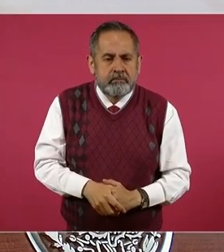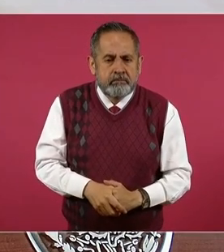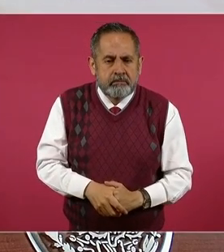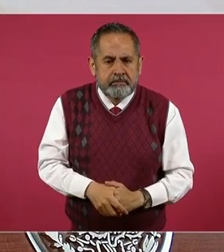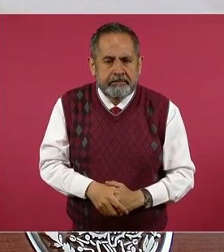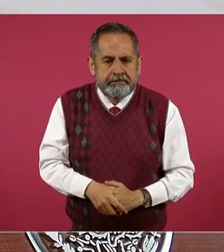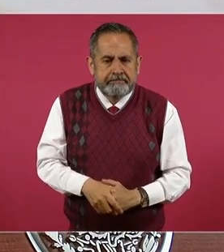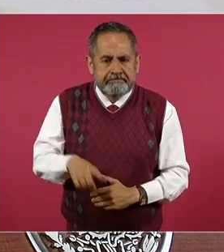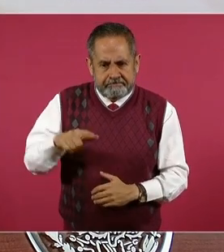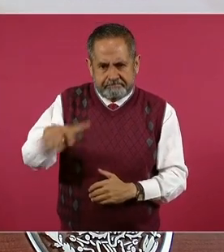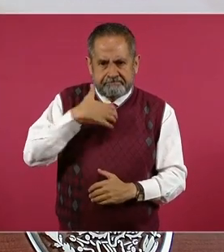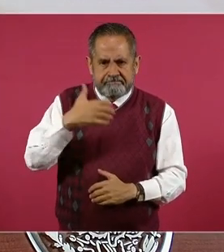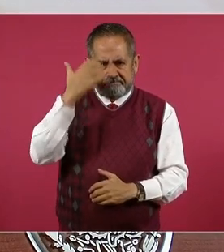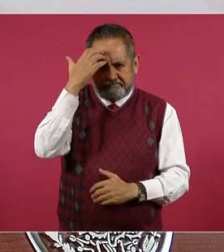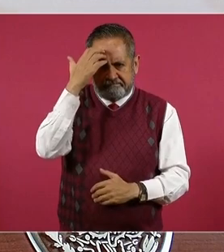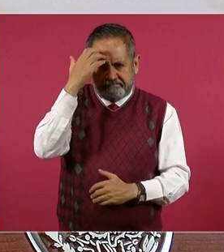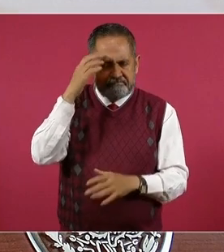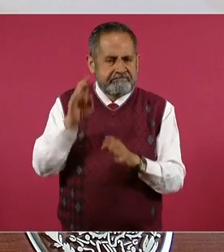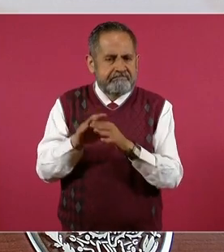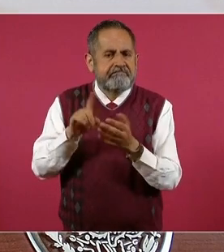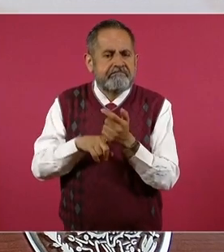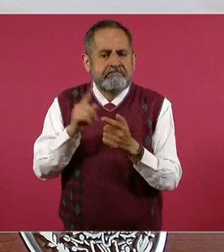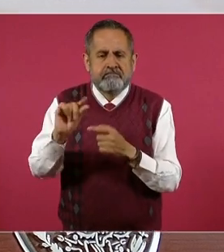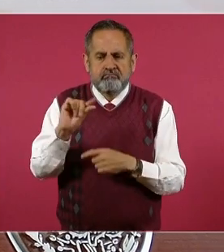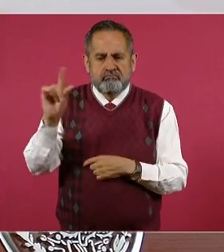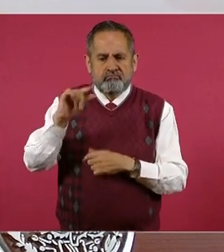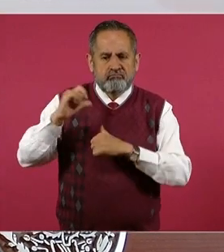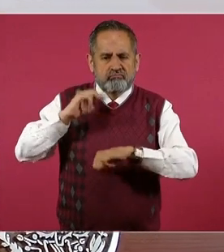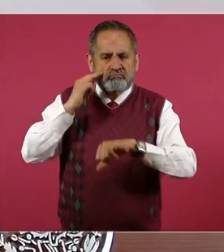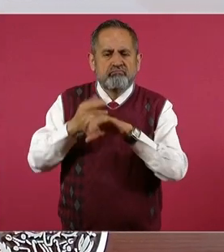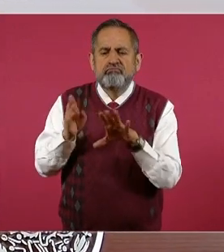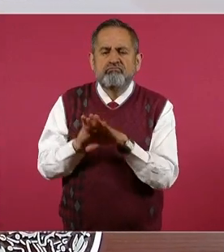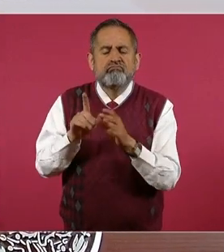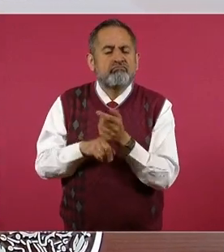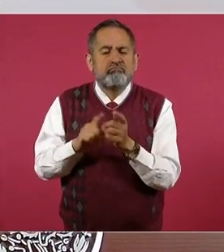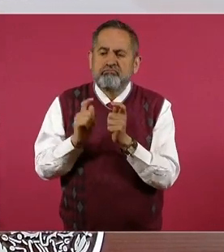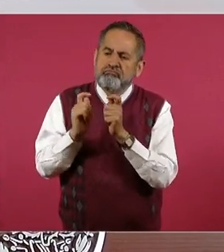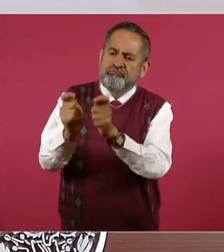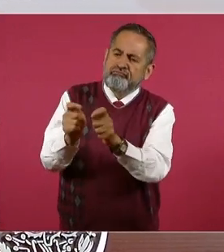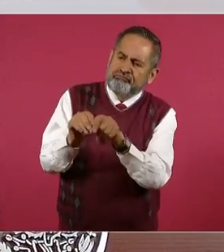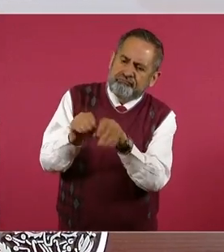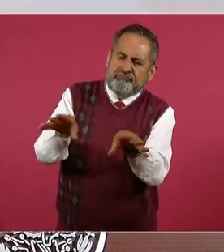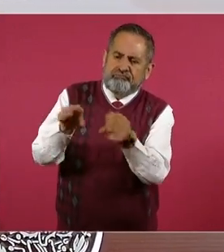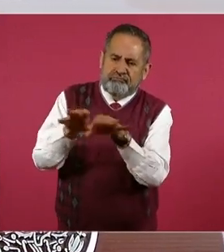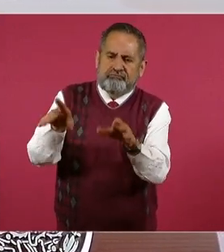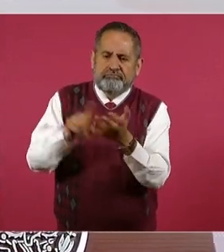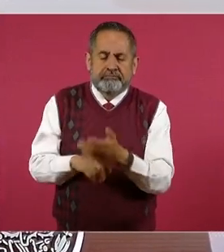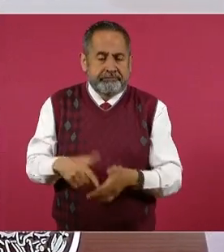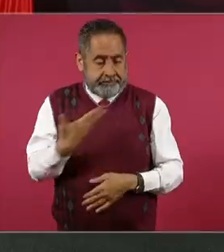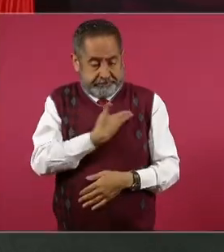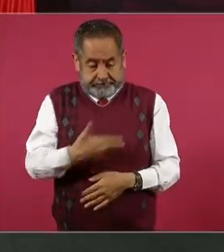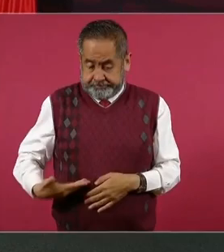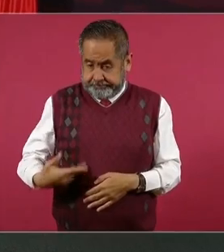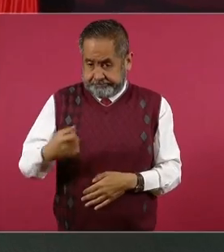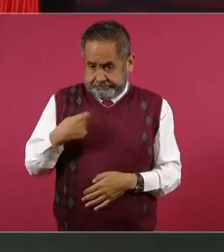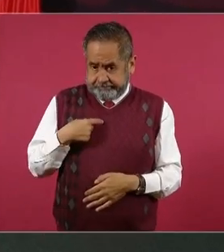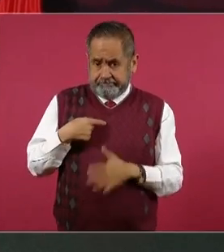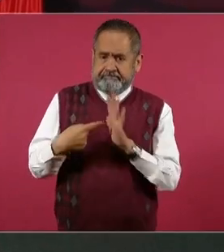se conozca de parte de la autoridad, y en este caso del presidente,